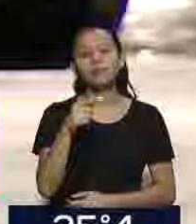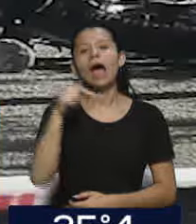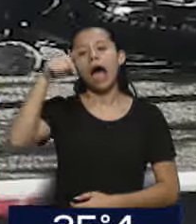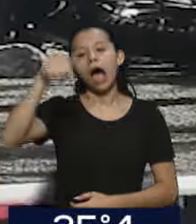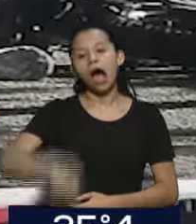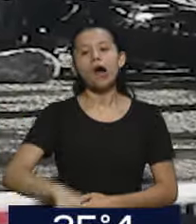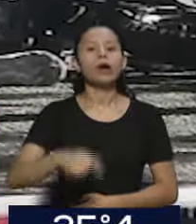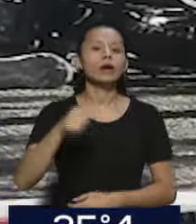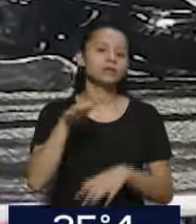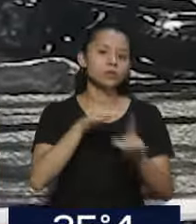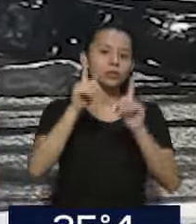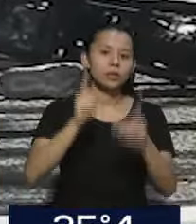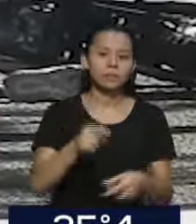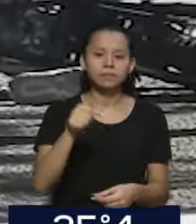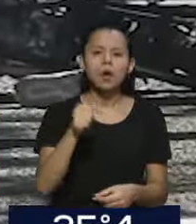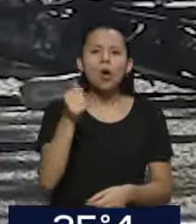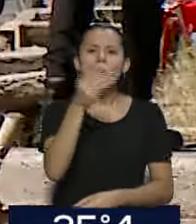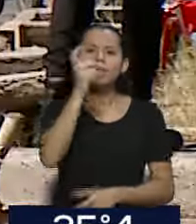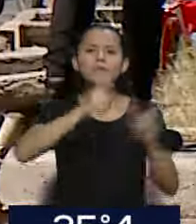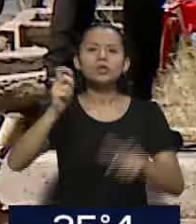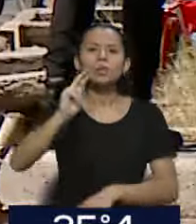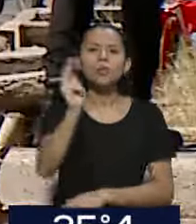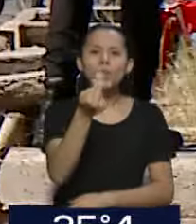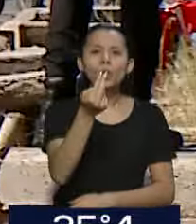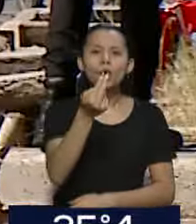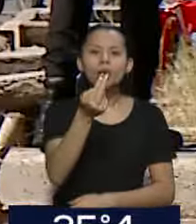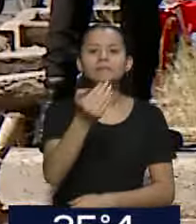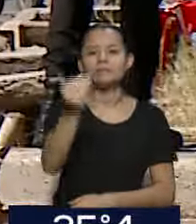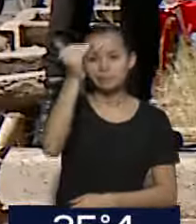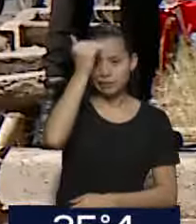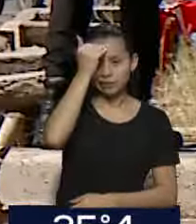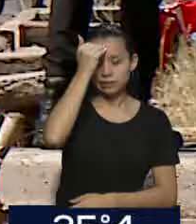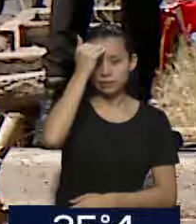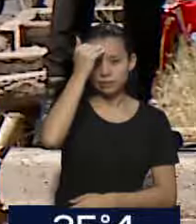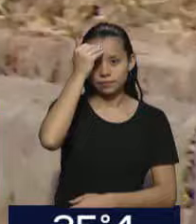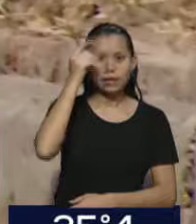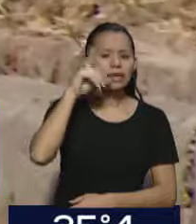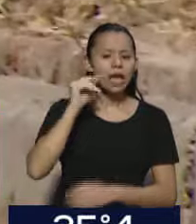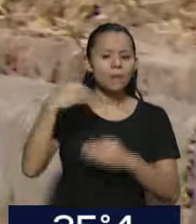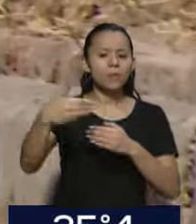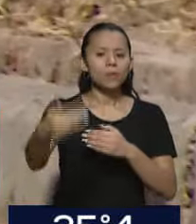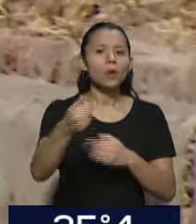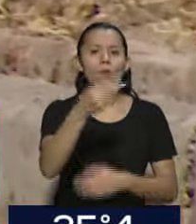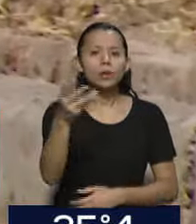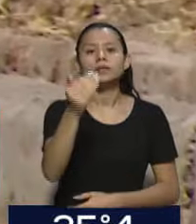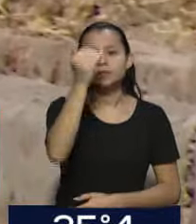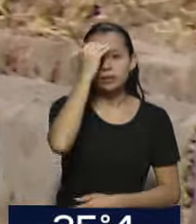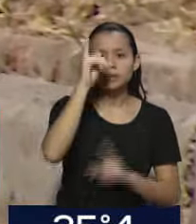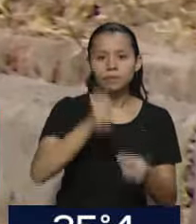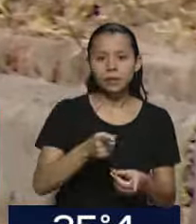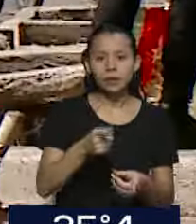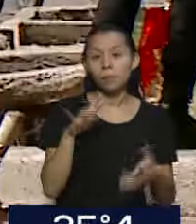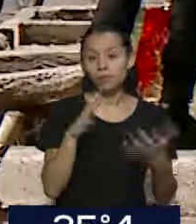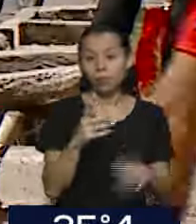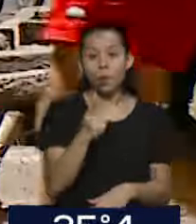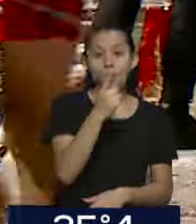los muertos por incidentes viales en 15 días, es decir, prácticamente un muerto por día. Los especialistas